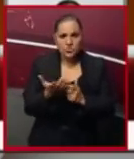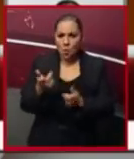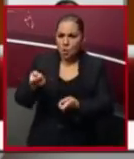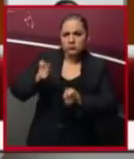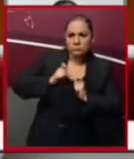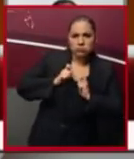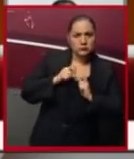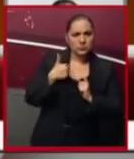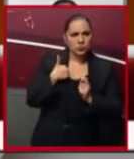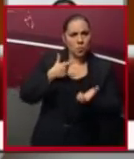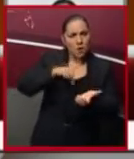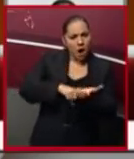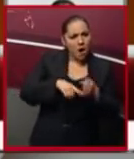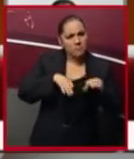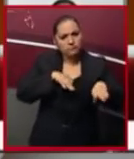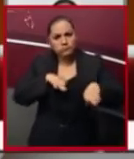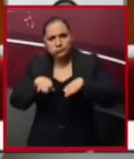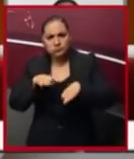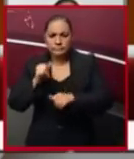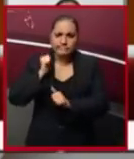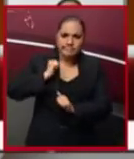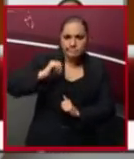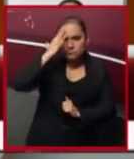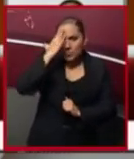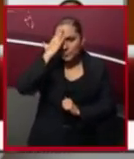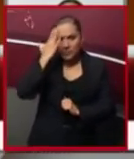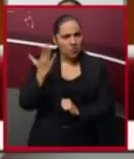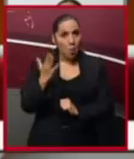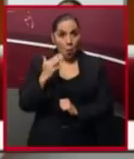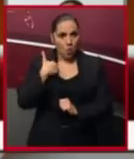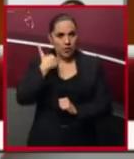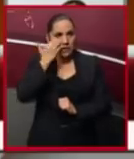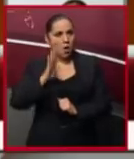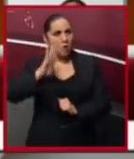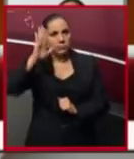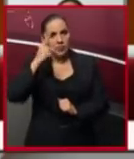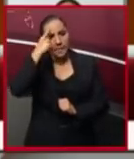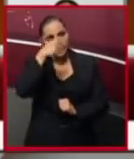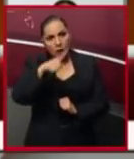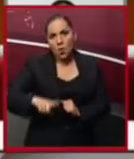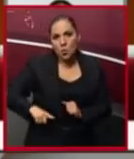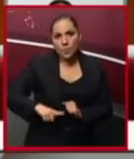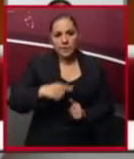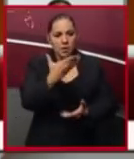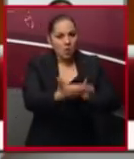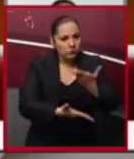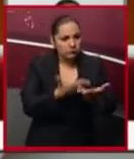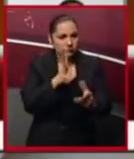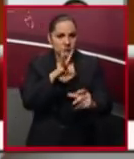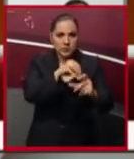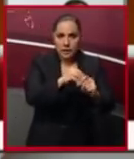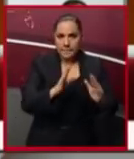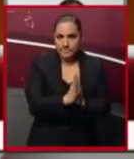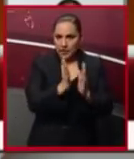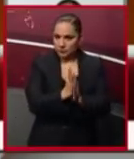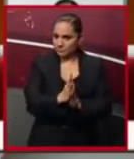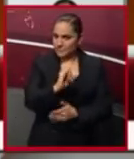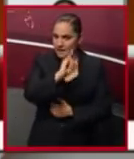ni participar en adquisiciones, arrendamientos, servicios u obras